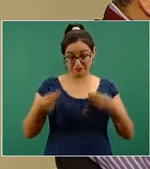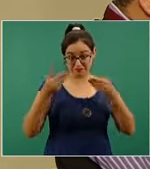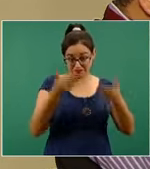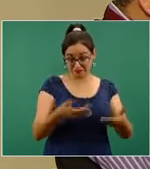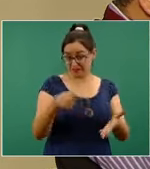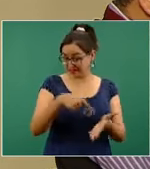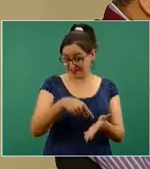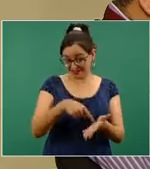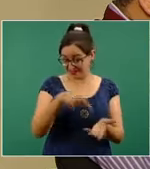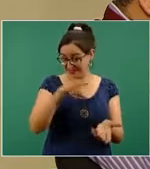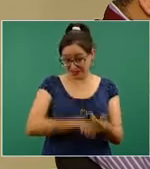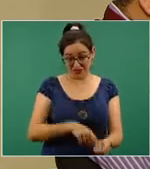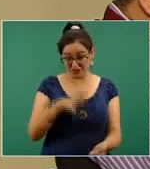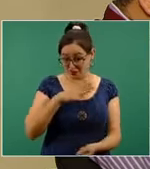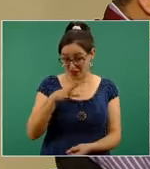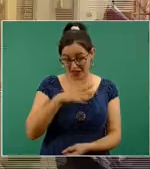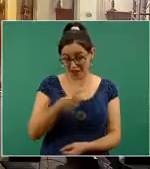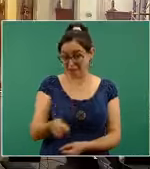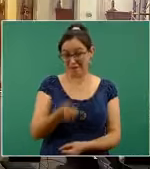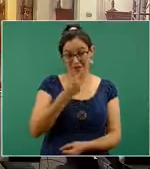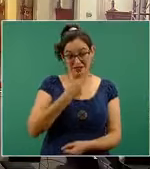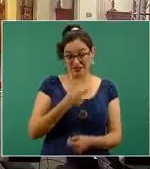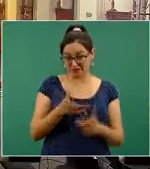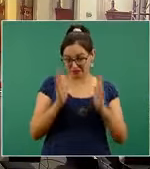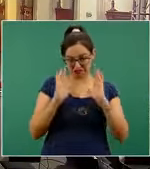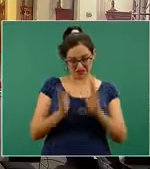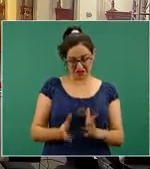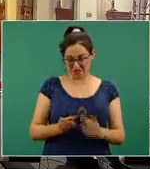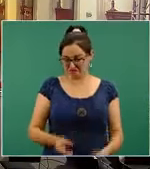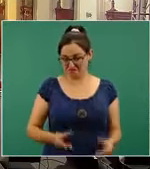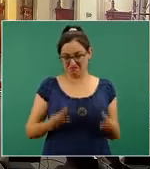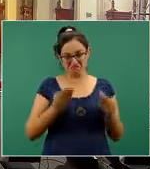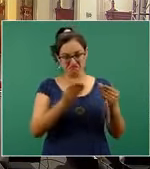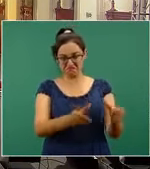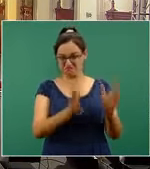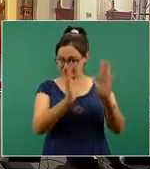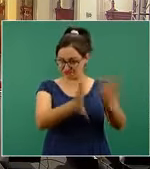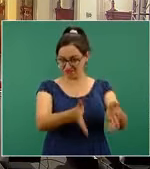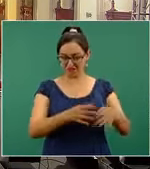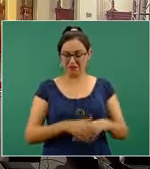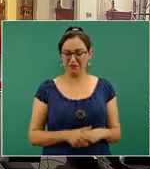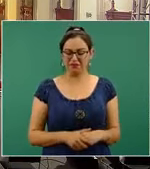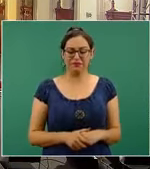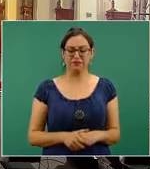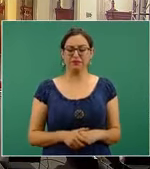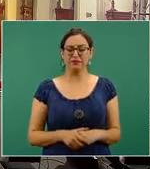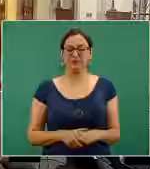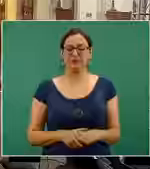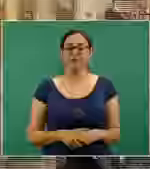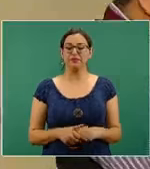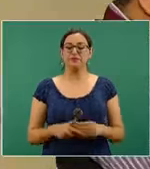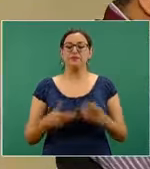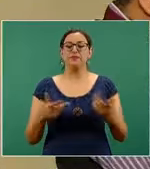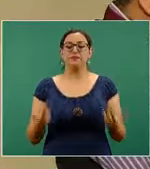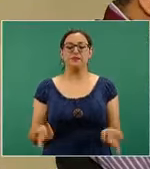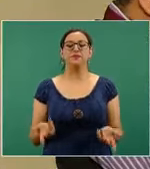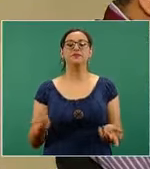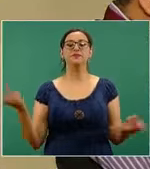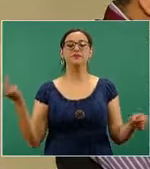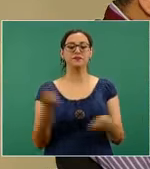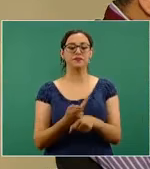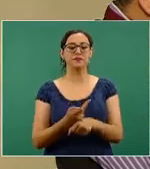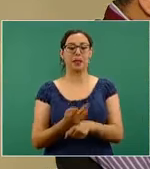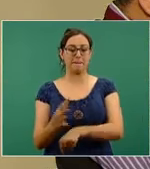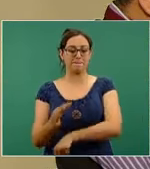y acitromicina, ya de faul para la atención de los pacientes. Digamos que así como con la vacuna de COVID que